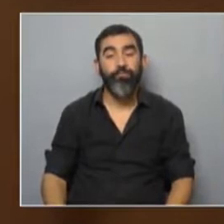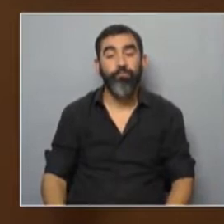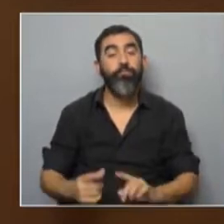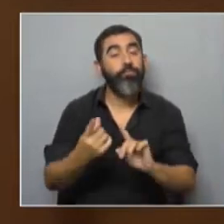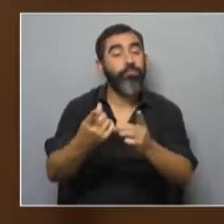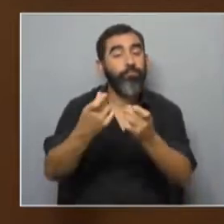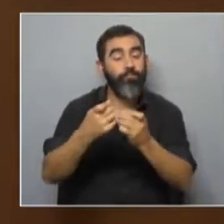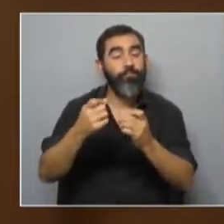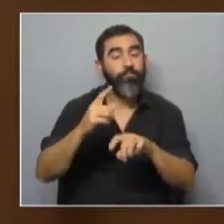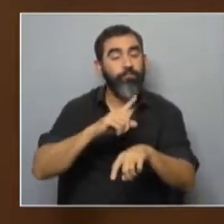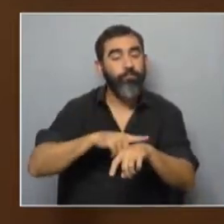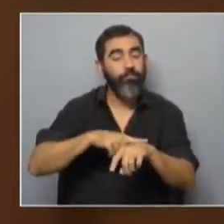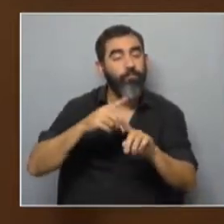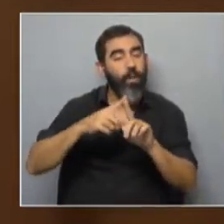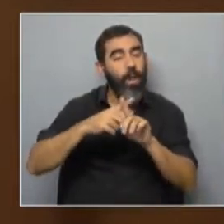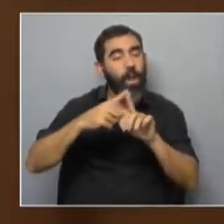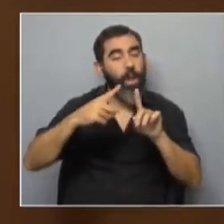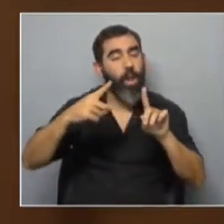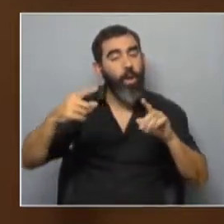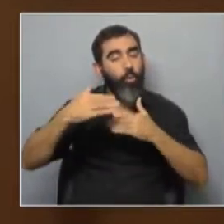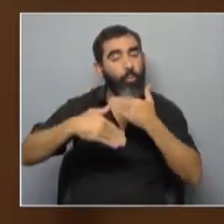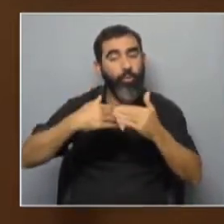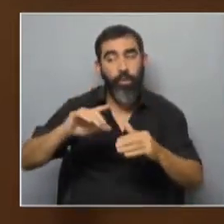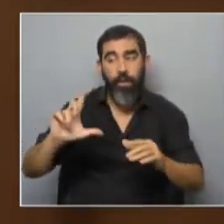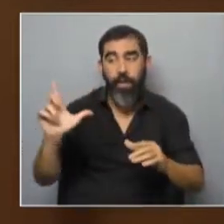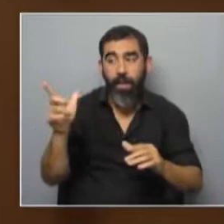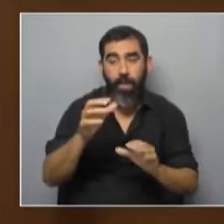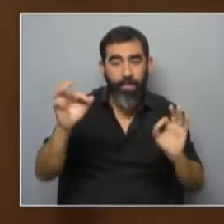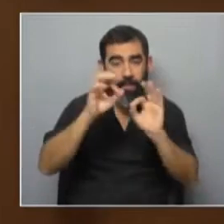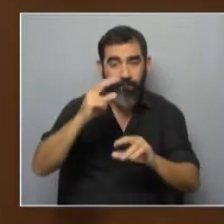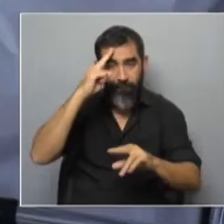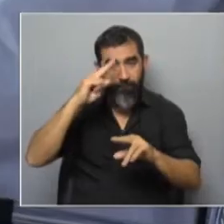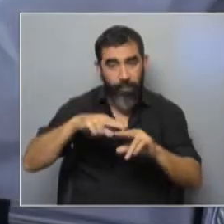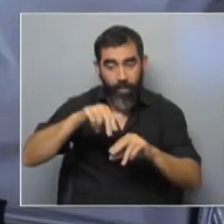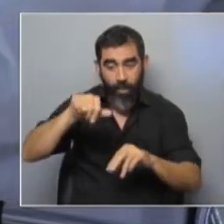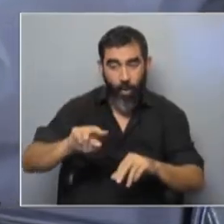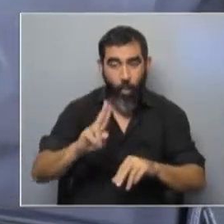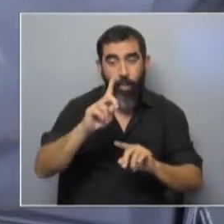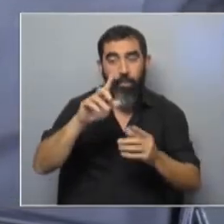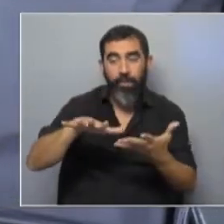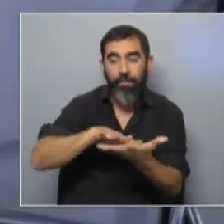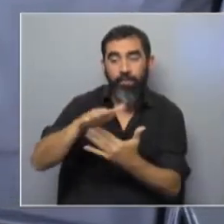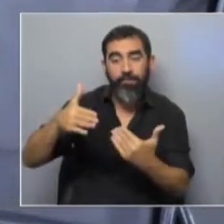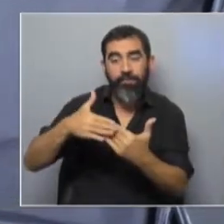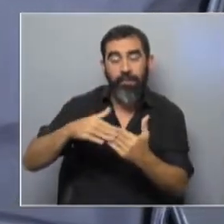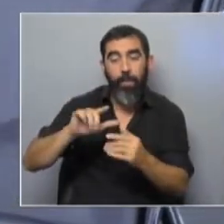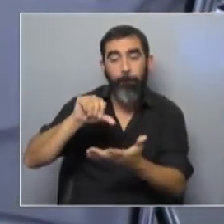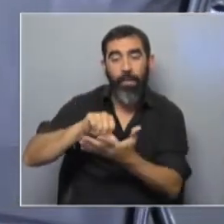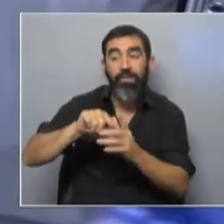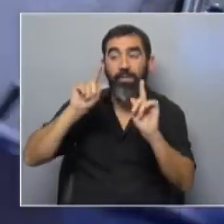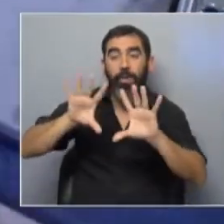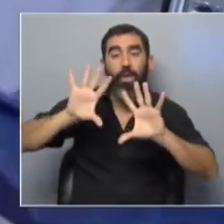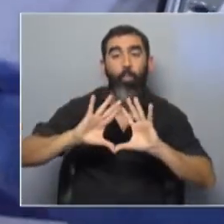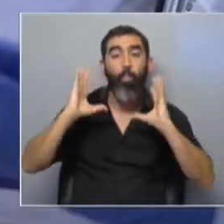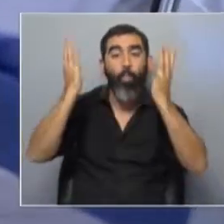requieren de un largo proceso de ausencia de enfermedad, no solo en el país, en la región y en el mundo. Sin